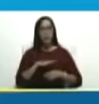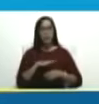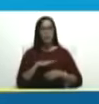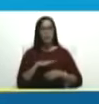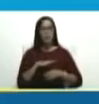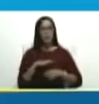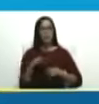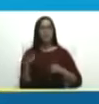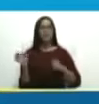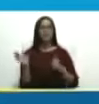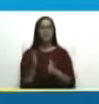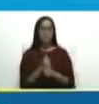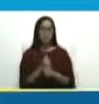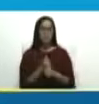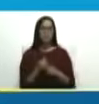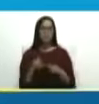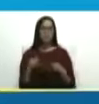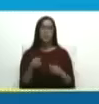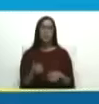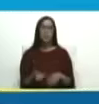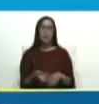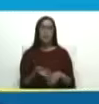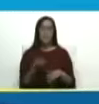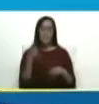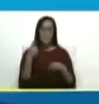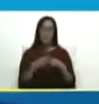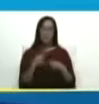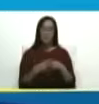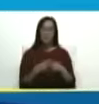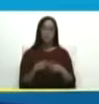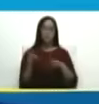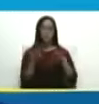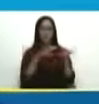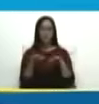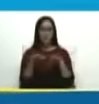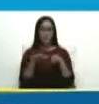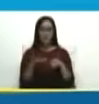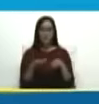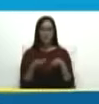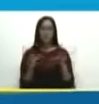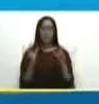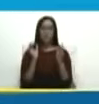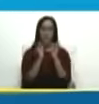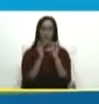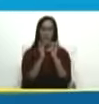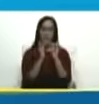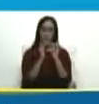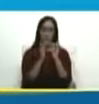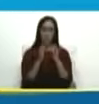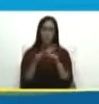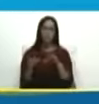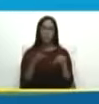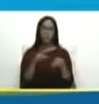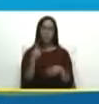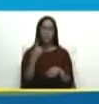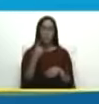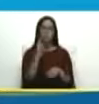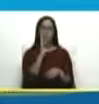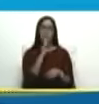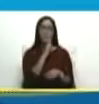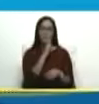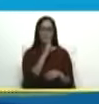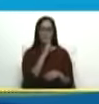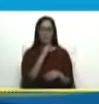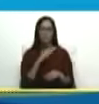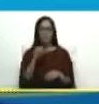develando una grave conspiración y los lazos que esa conspiración tenía con uno de los apellidos de